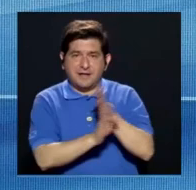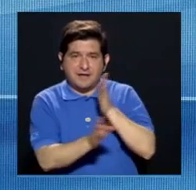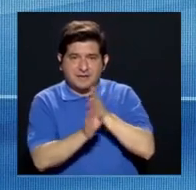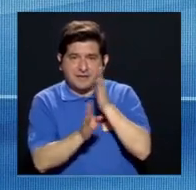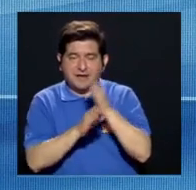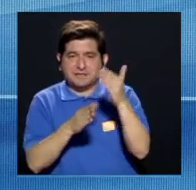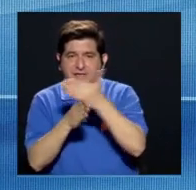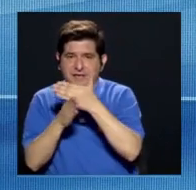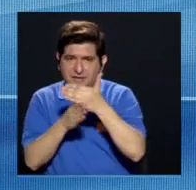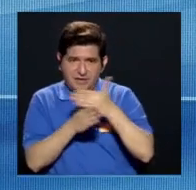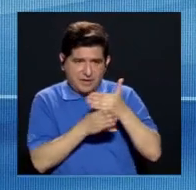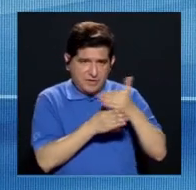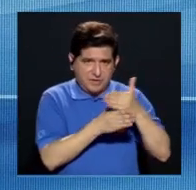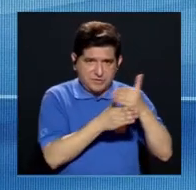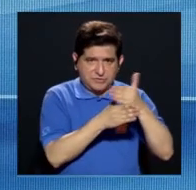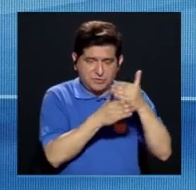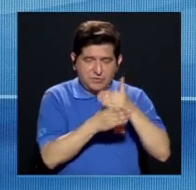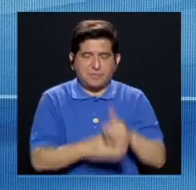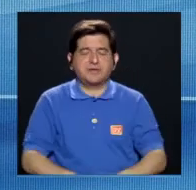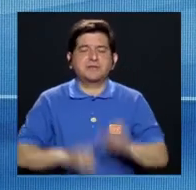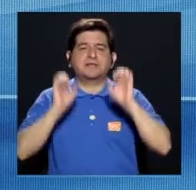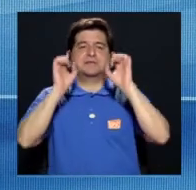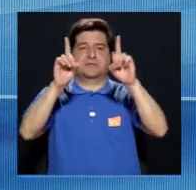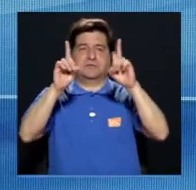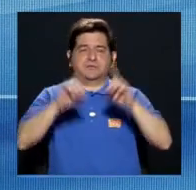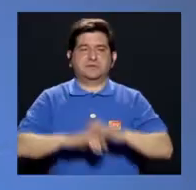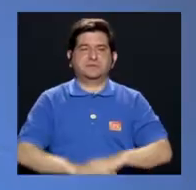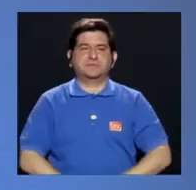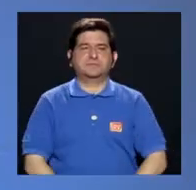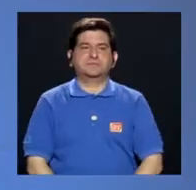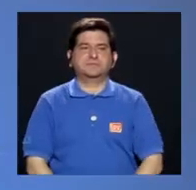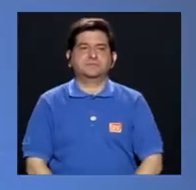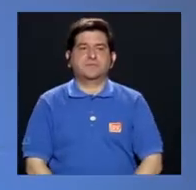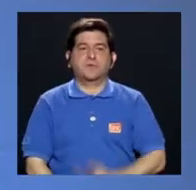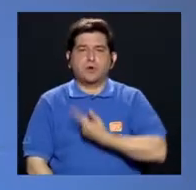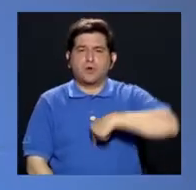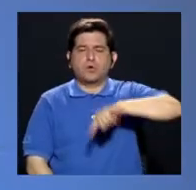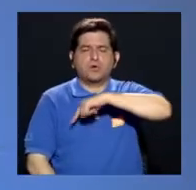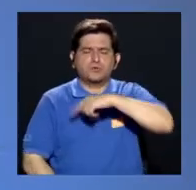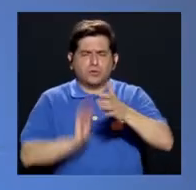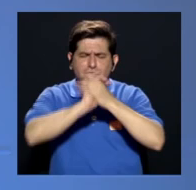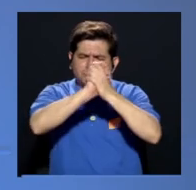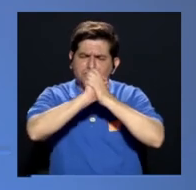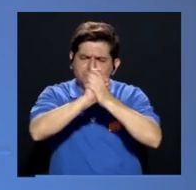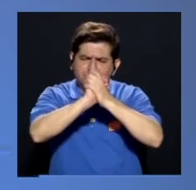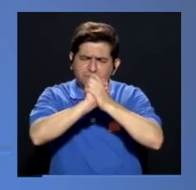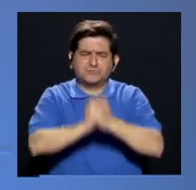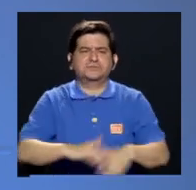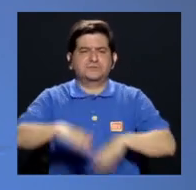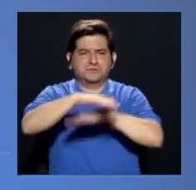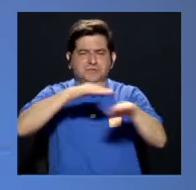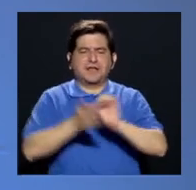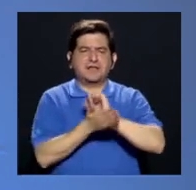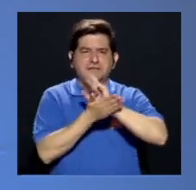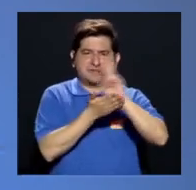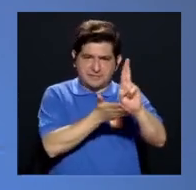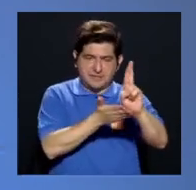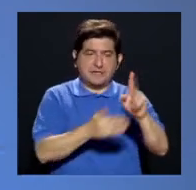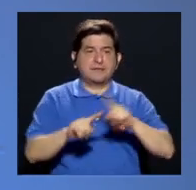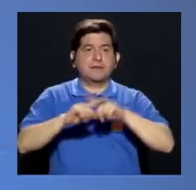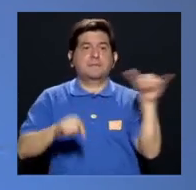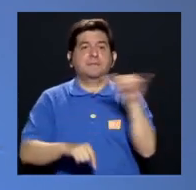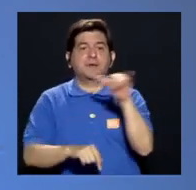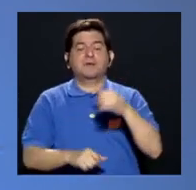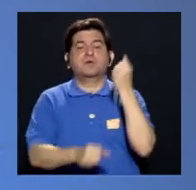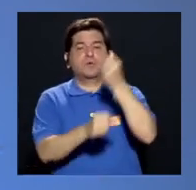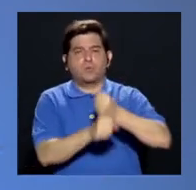carreras compartidas de educación. Entonces, nuestra felicitación a la sede de Occidente, pero